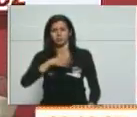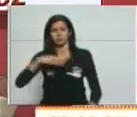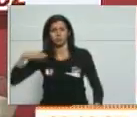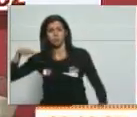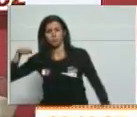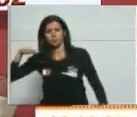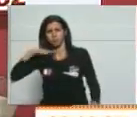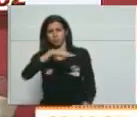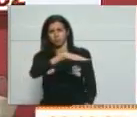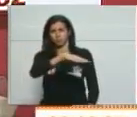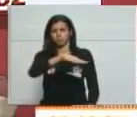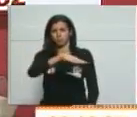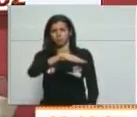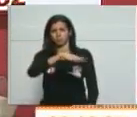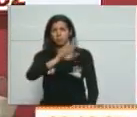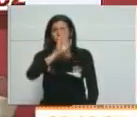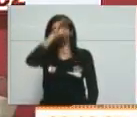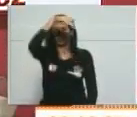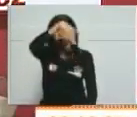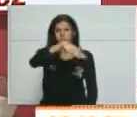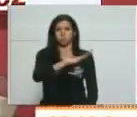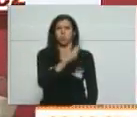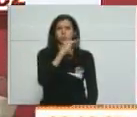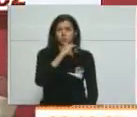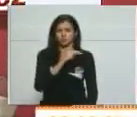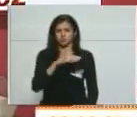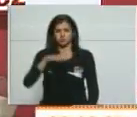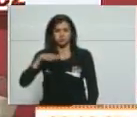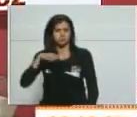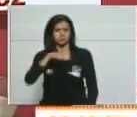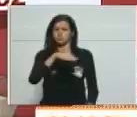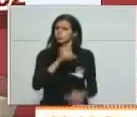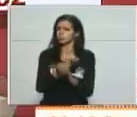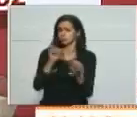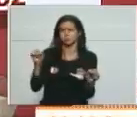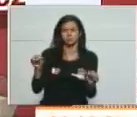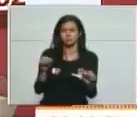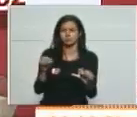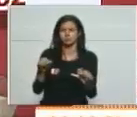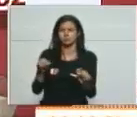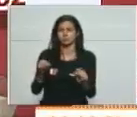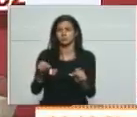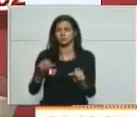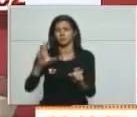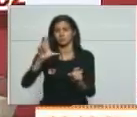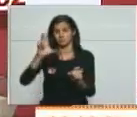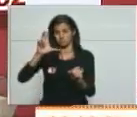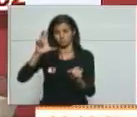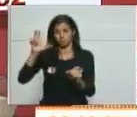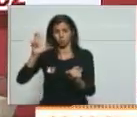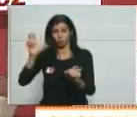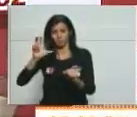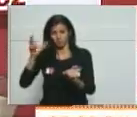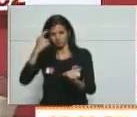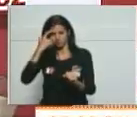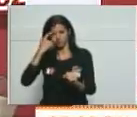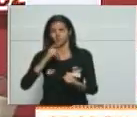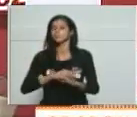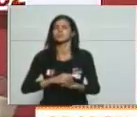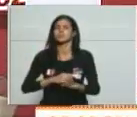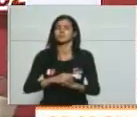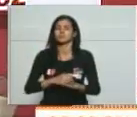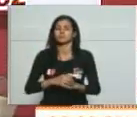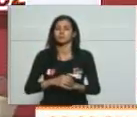que no tenga desviación, viajar en línea recta. Es decir, el disparo de una lacrimógena capaz de causar la muerte debe